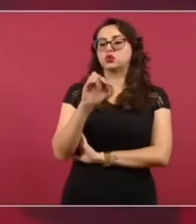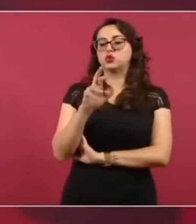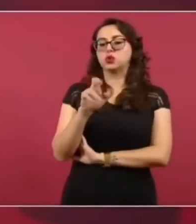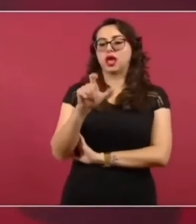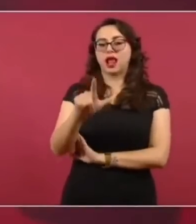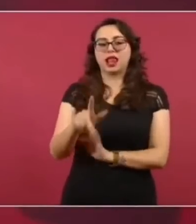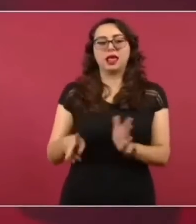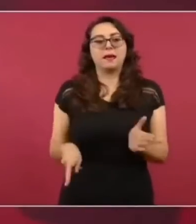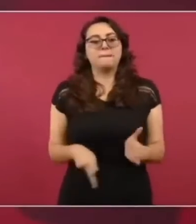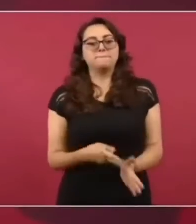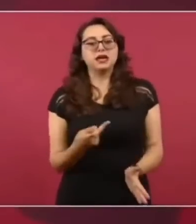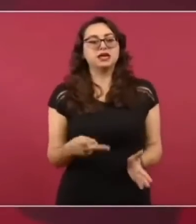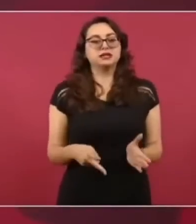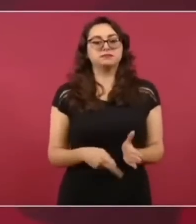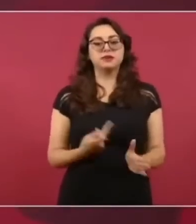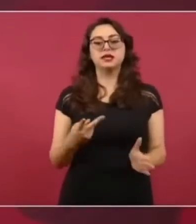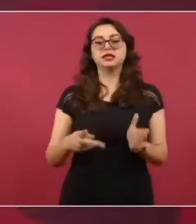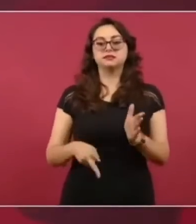Lo estructural.